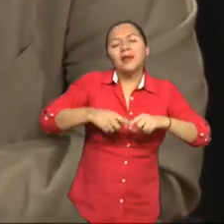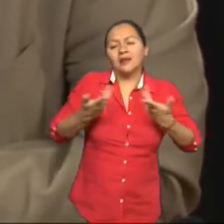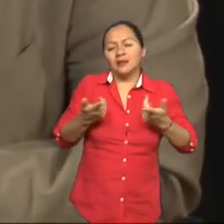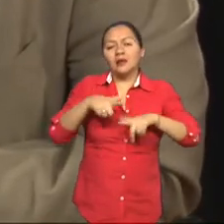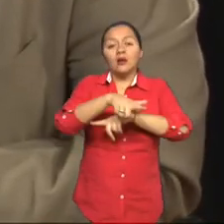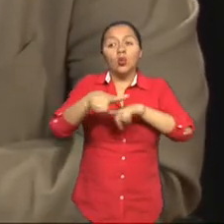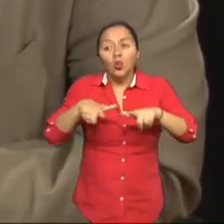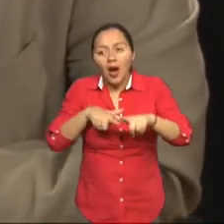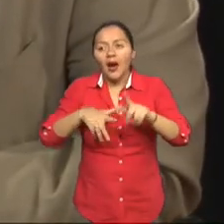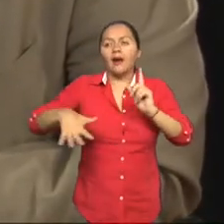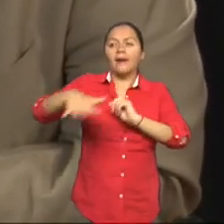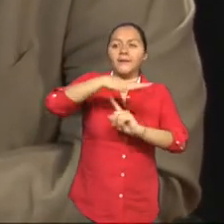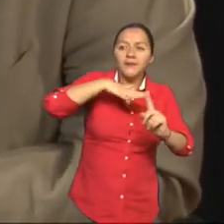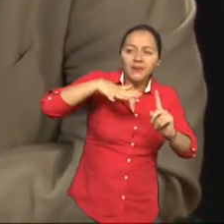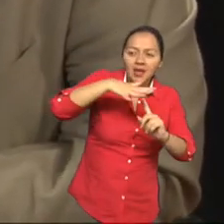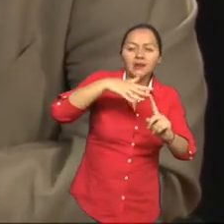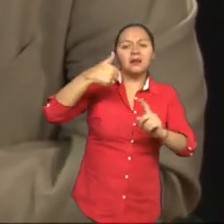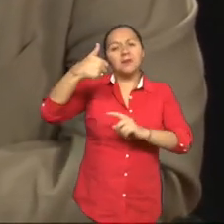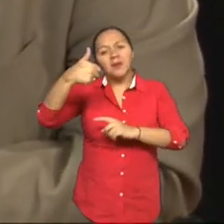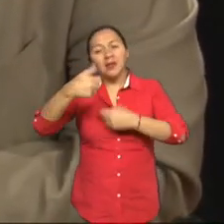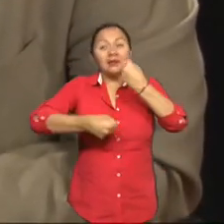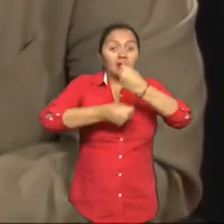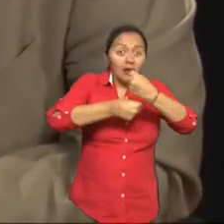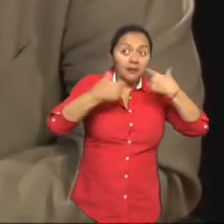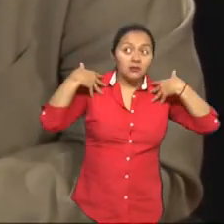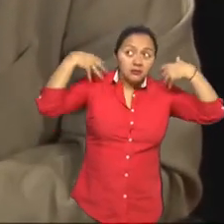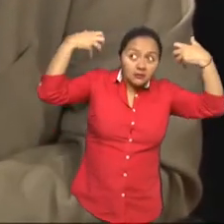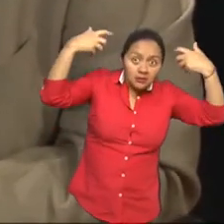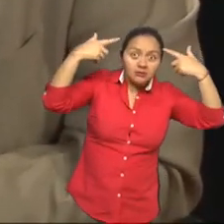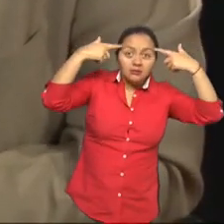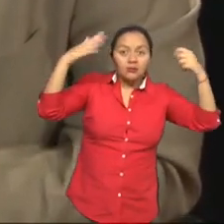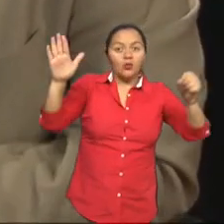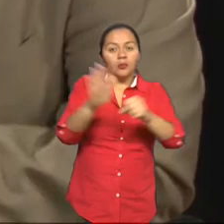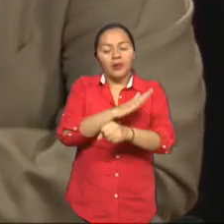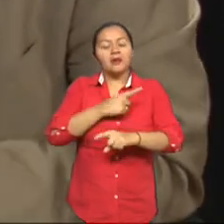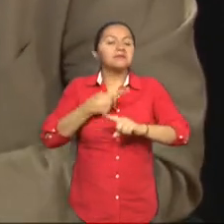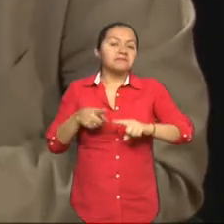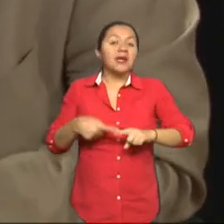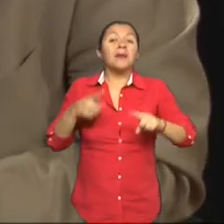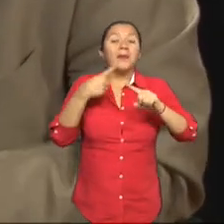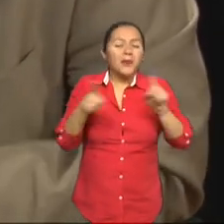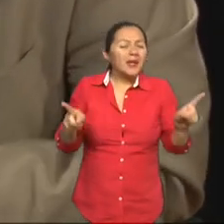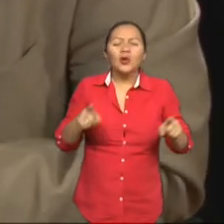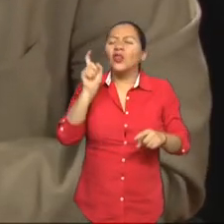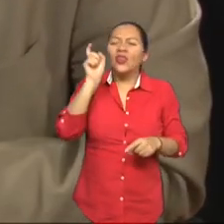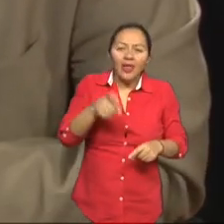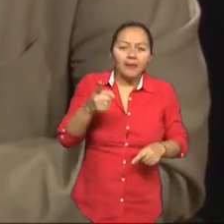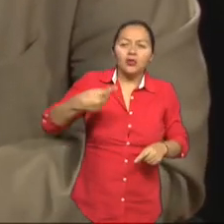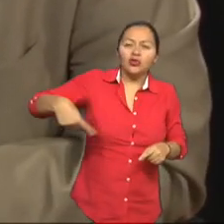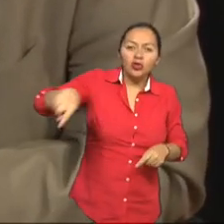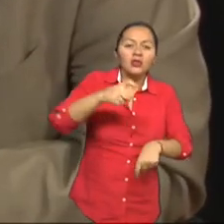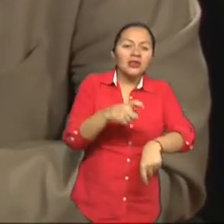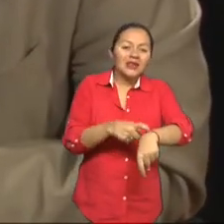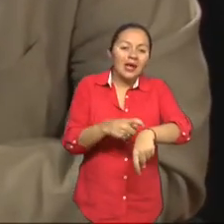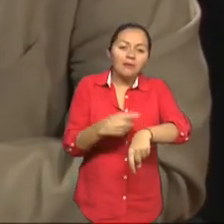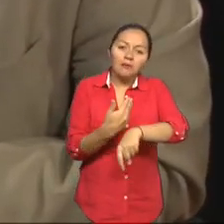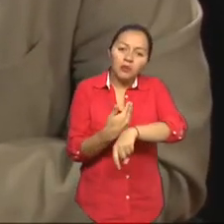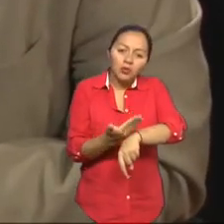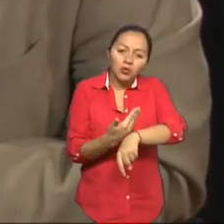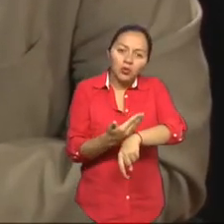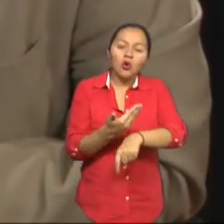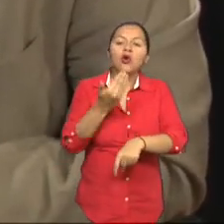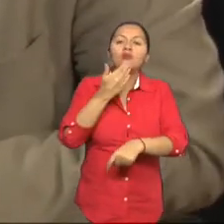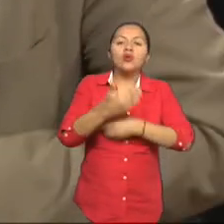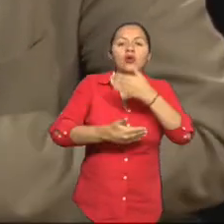del ambiente, de si tienes mucho trabajo, pero en fin, deberíamos sacar por todos los medios un espacio para la